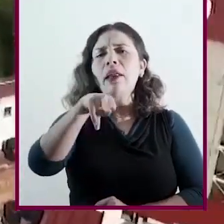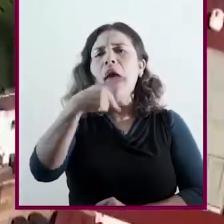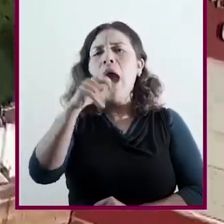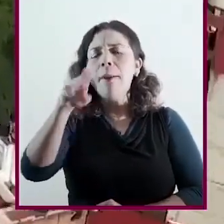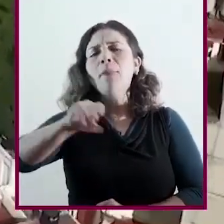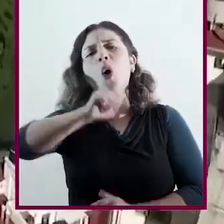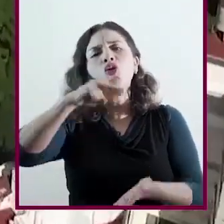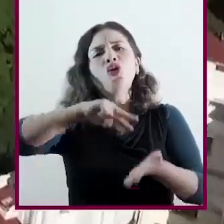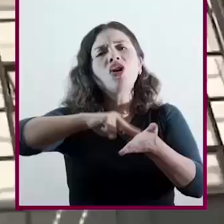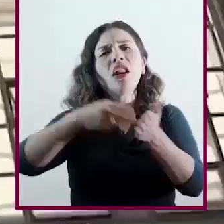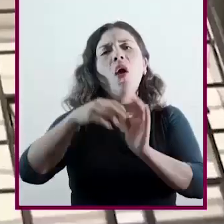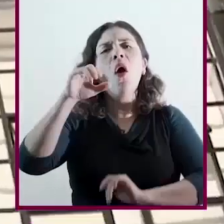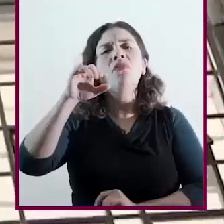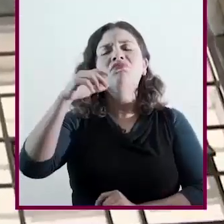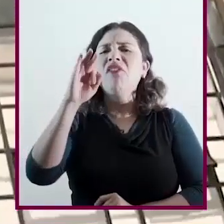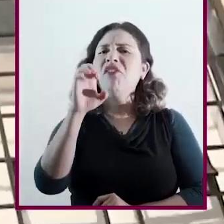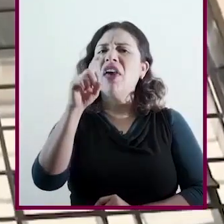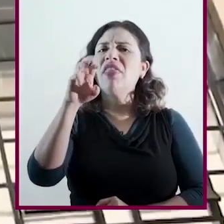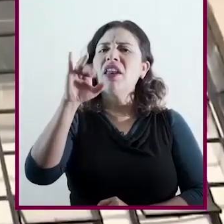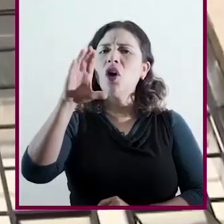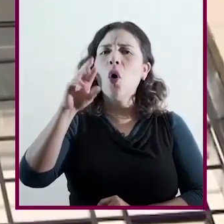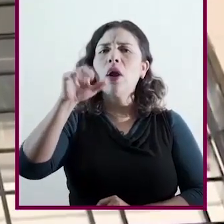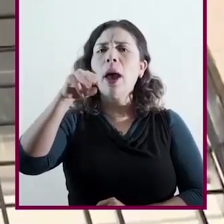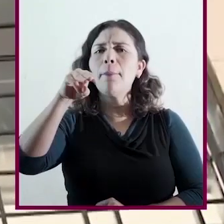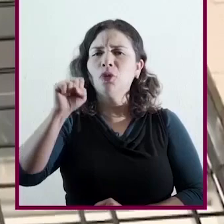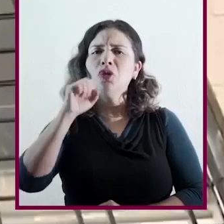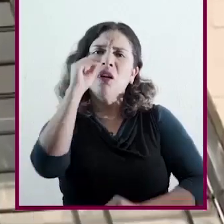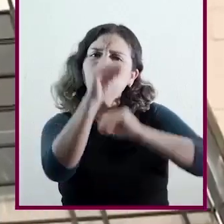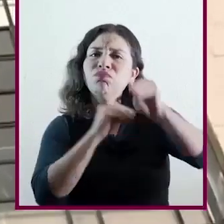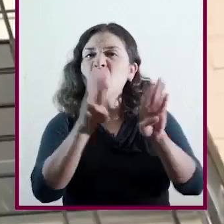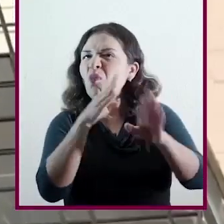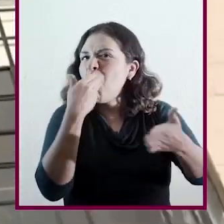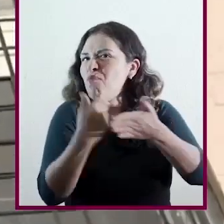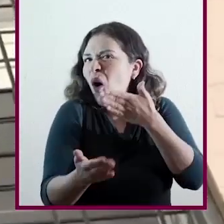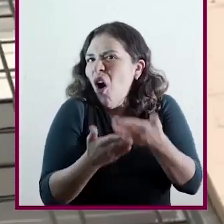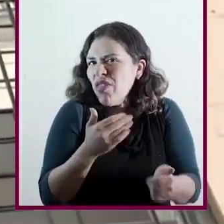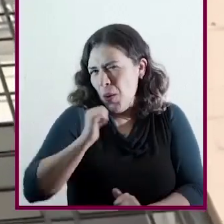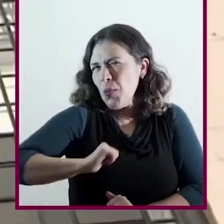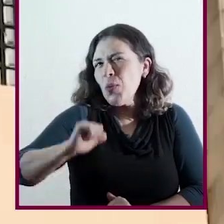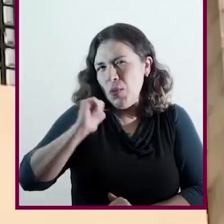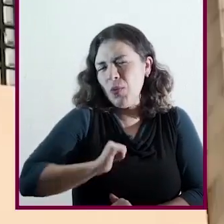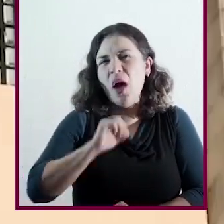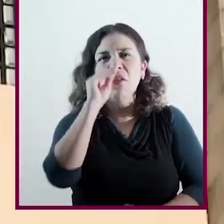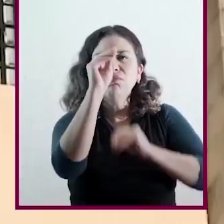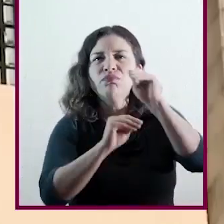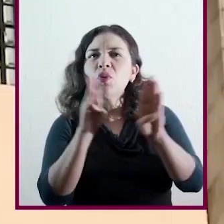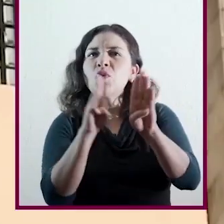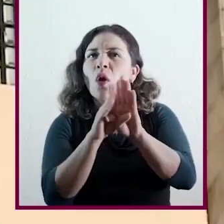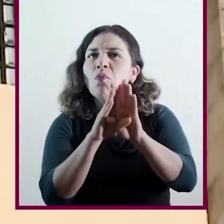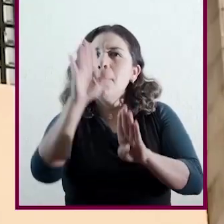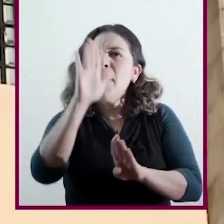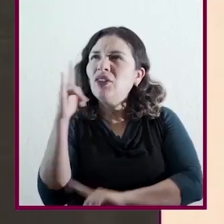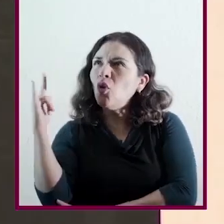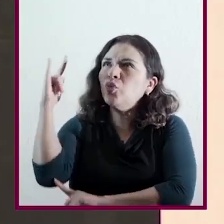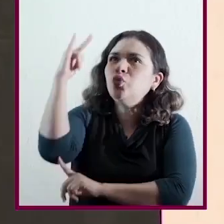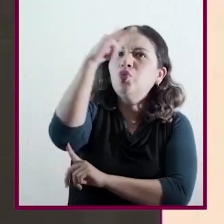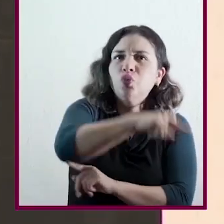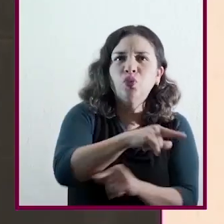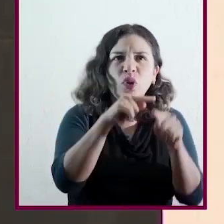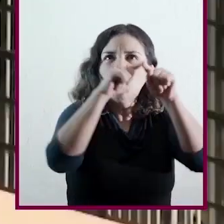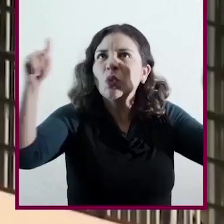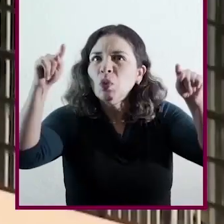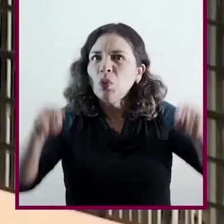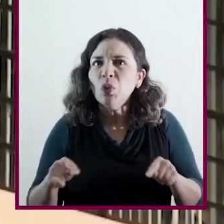ingeniero Federico Ramos, con una interesante influencia del estilo Streamline Modern, que se distingue por sus formas